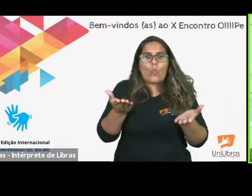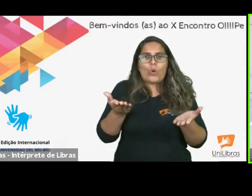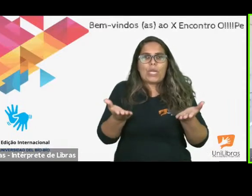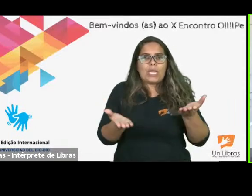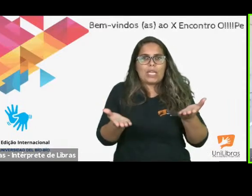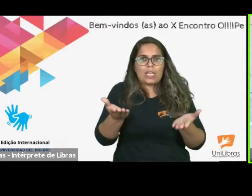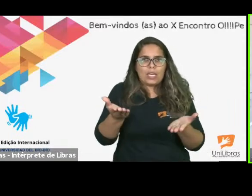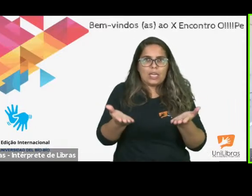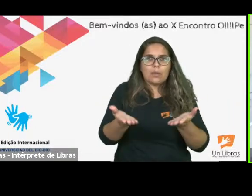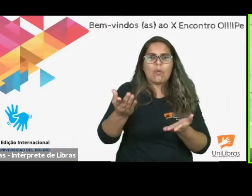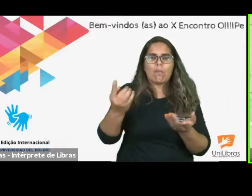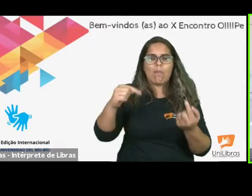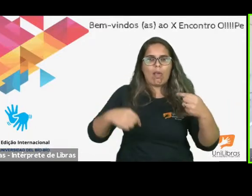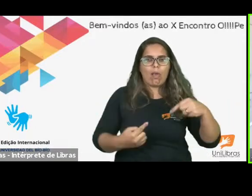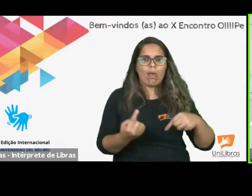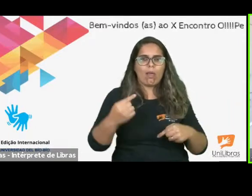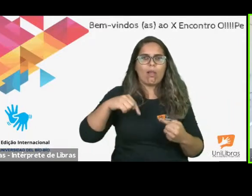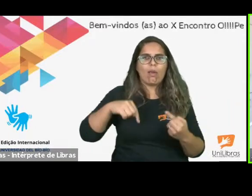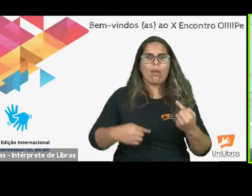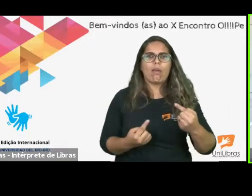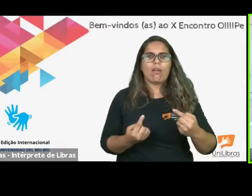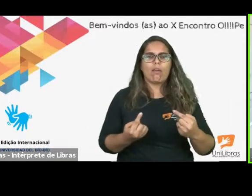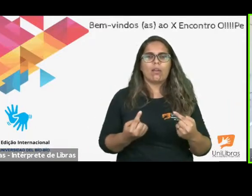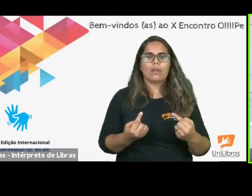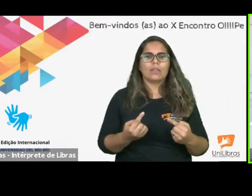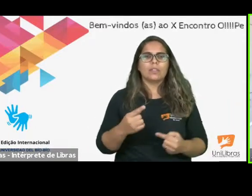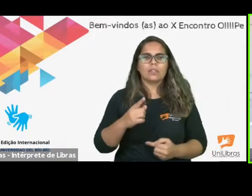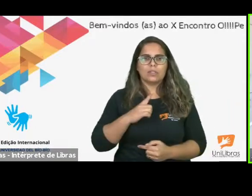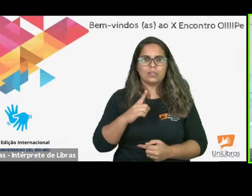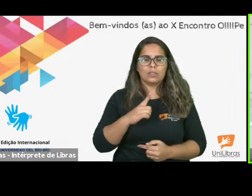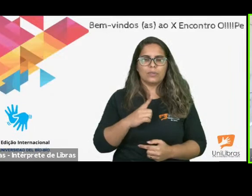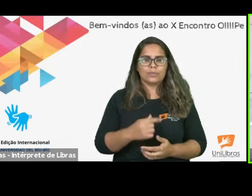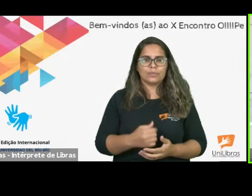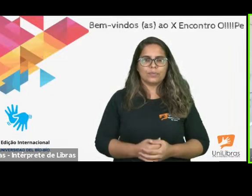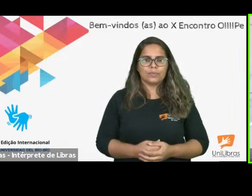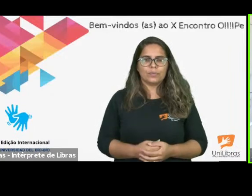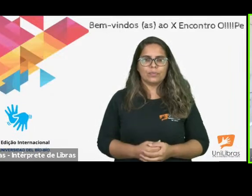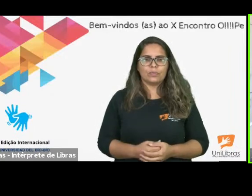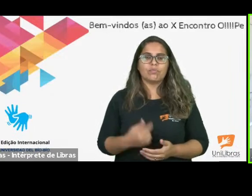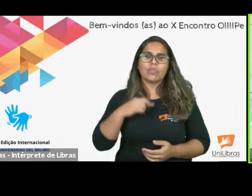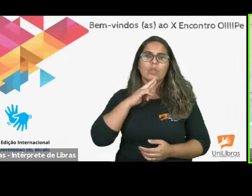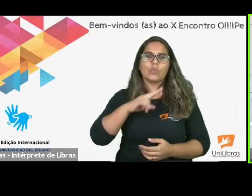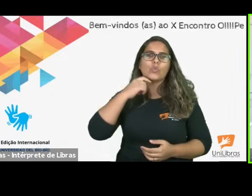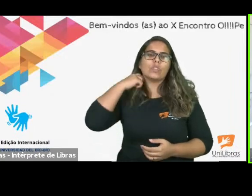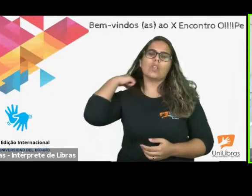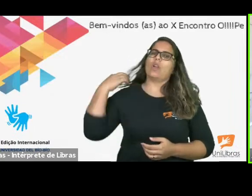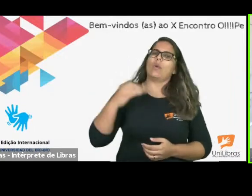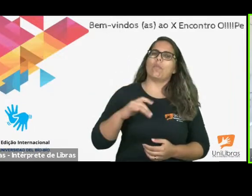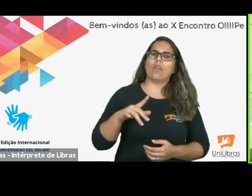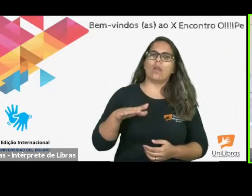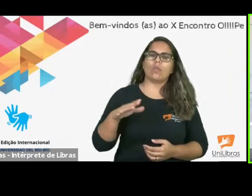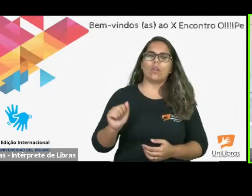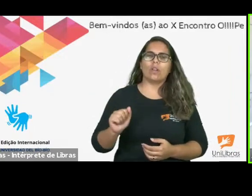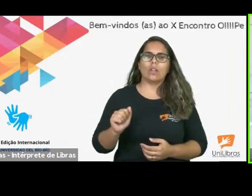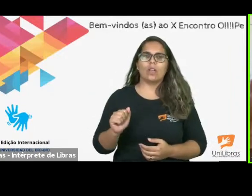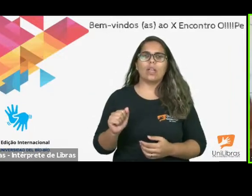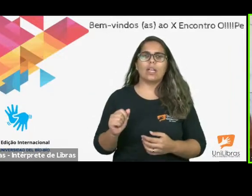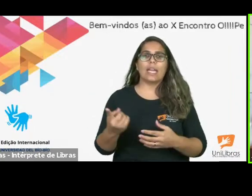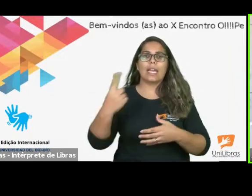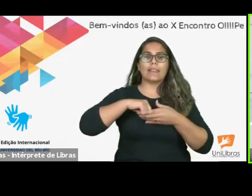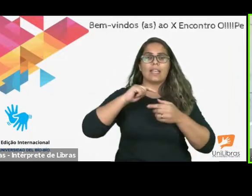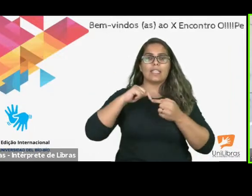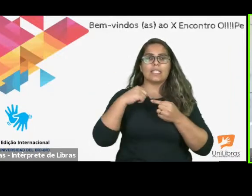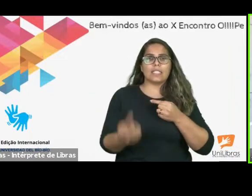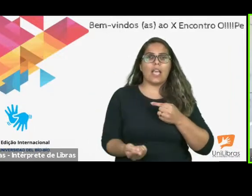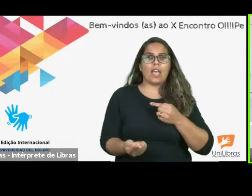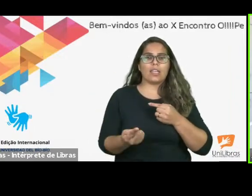esta dinámica inestable, el vórtice. Y resulta que las moléculas van y vienen, entran y salen, en un momento